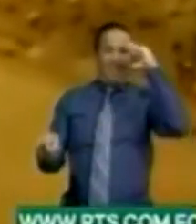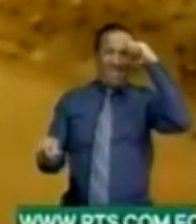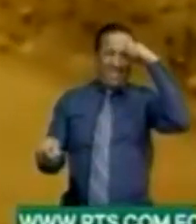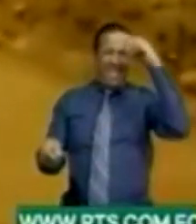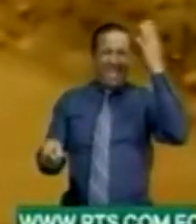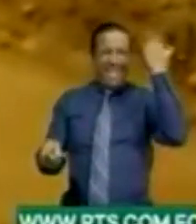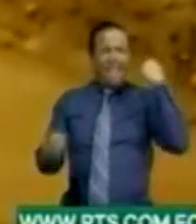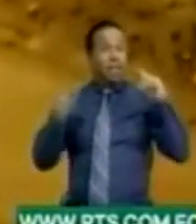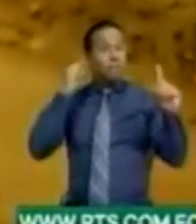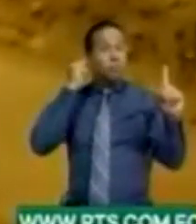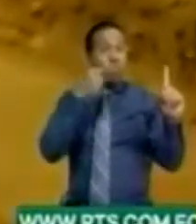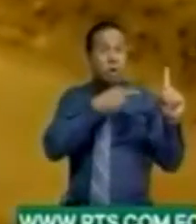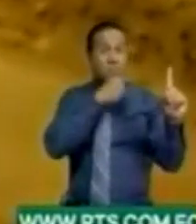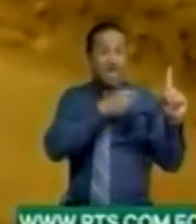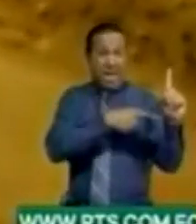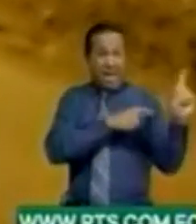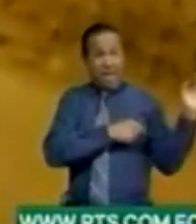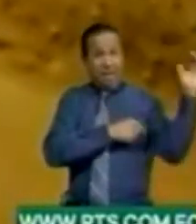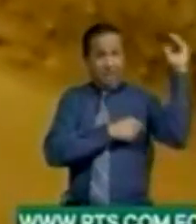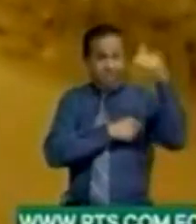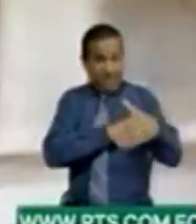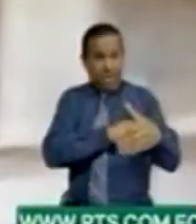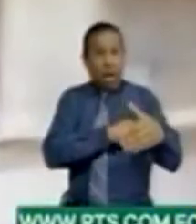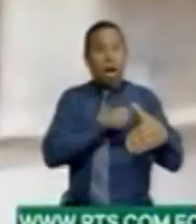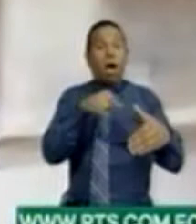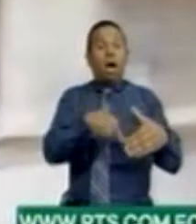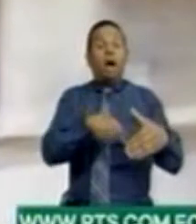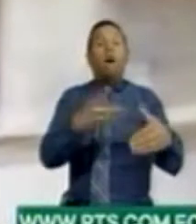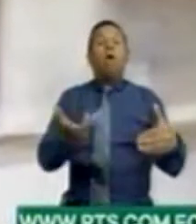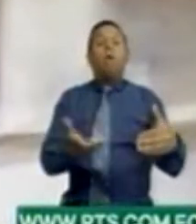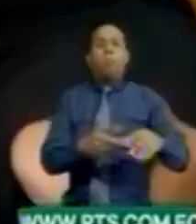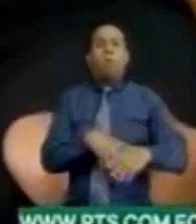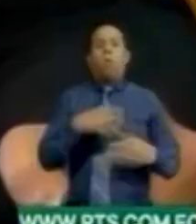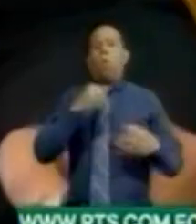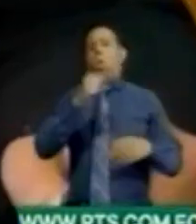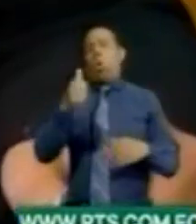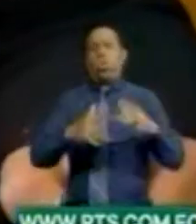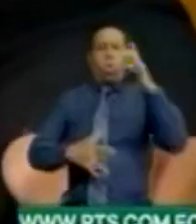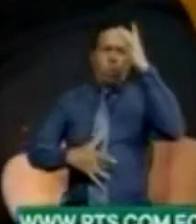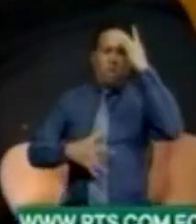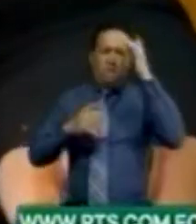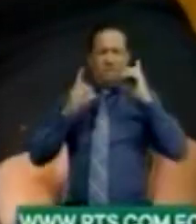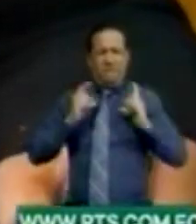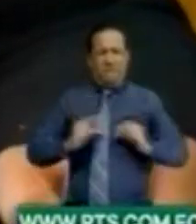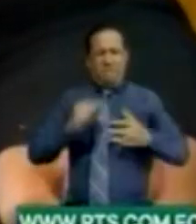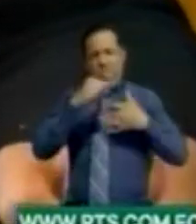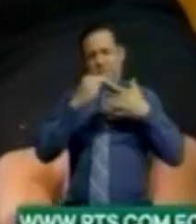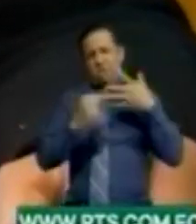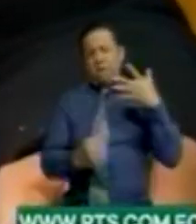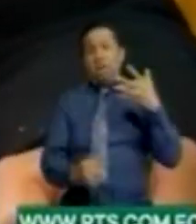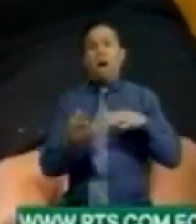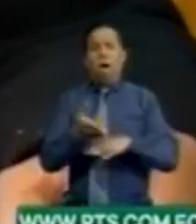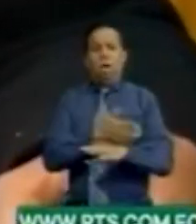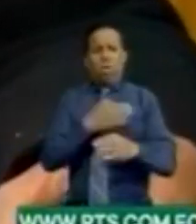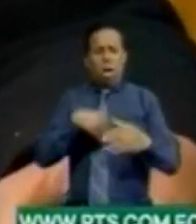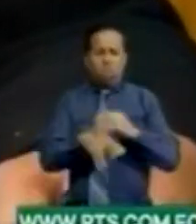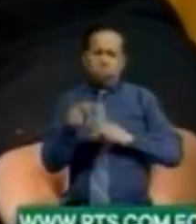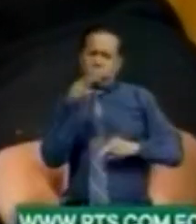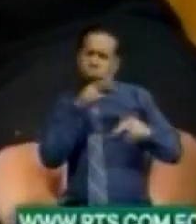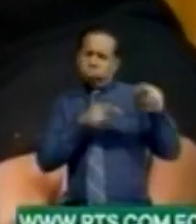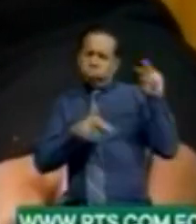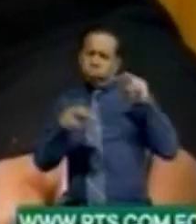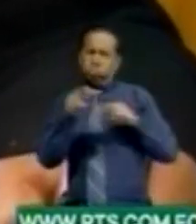que dio positivo del virus, había ingresado en el hospital Mariano Estrella, pero por otros síntomas. Ingresó, se le hicieron todas las revisiones